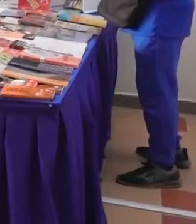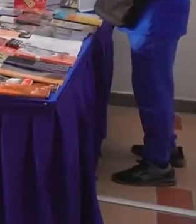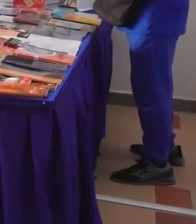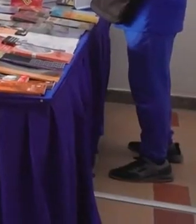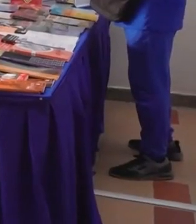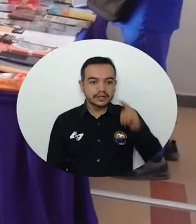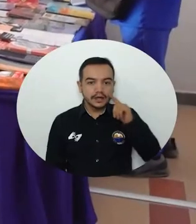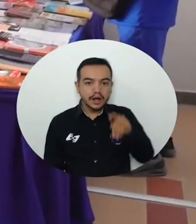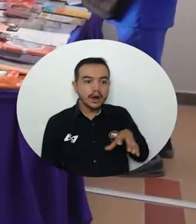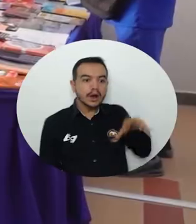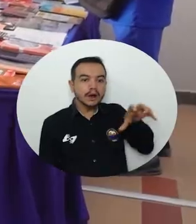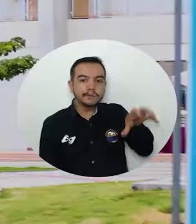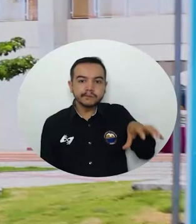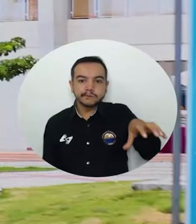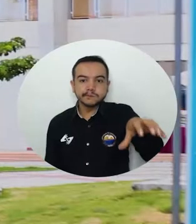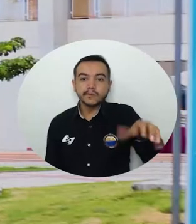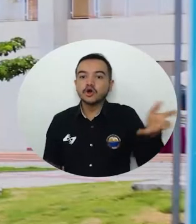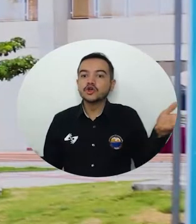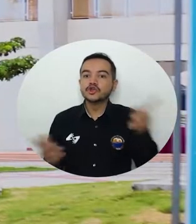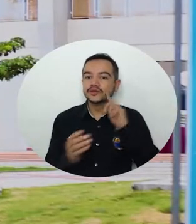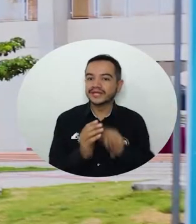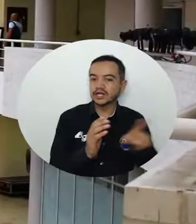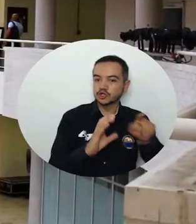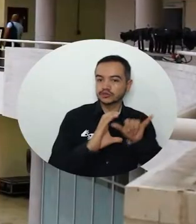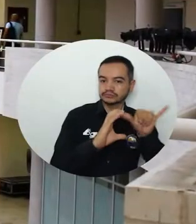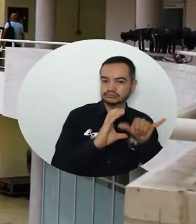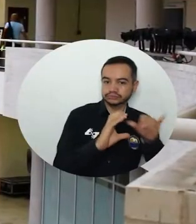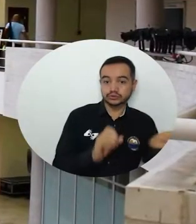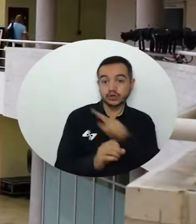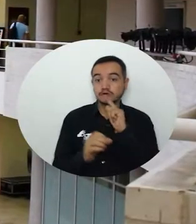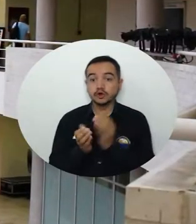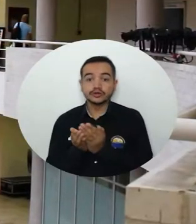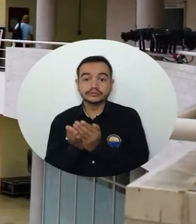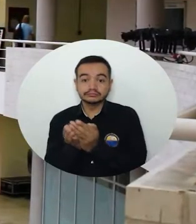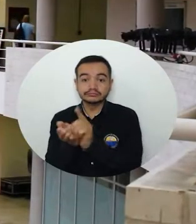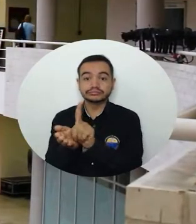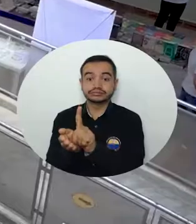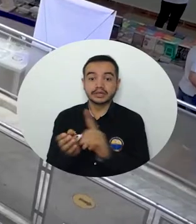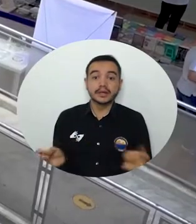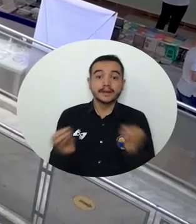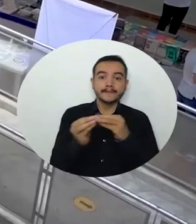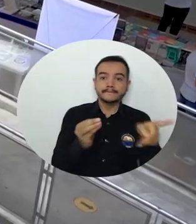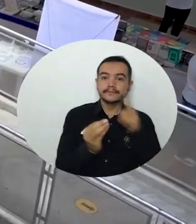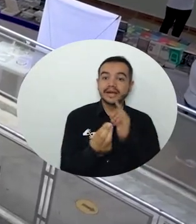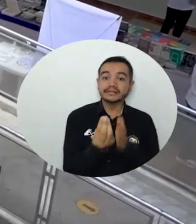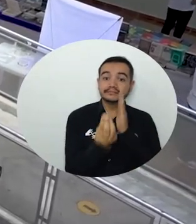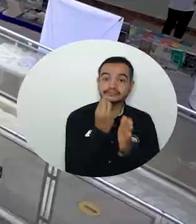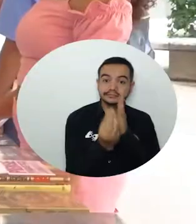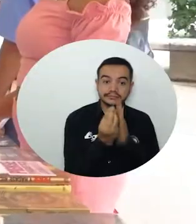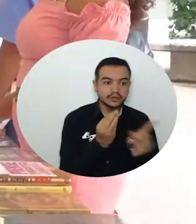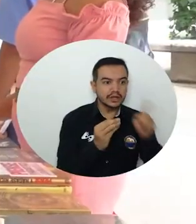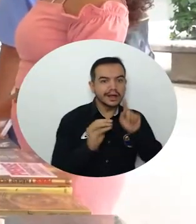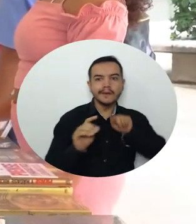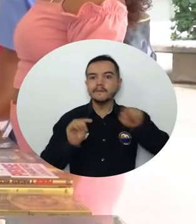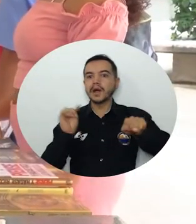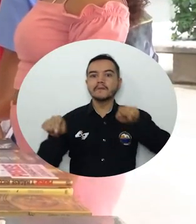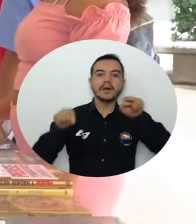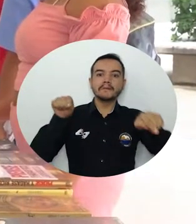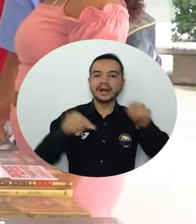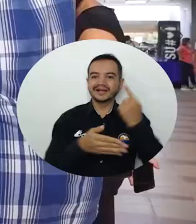Tres pabellones dispuestos en los edificios Mar Caribe, Ciénaga Grande y de Bienestar fueron la casa de un importante número de